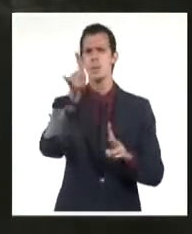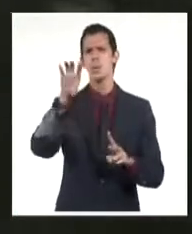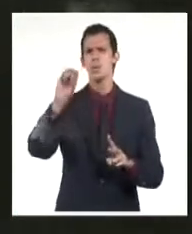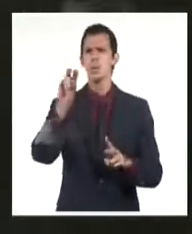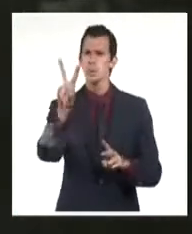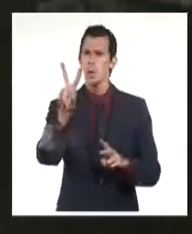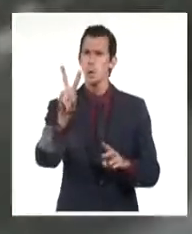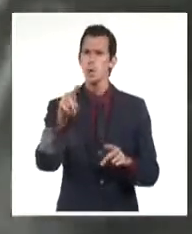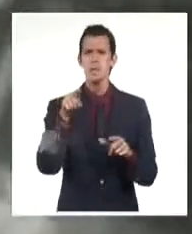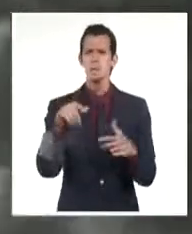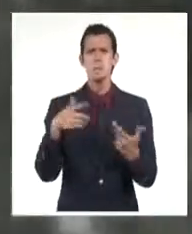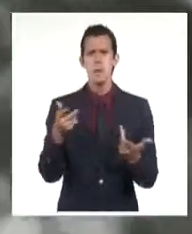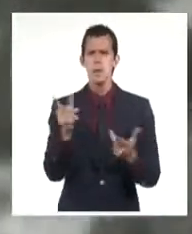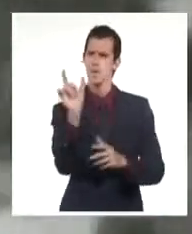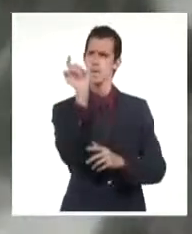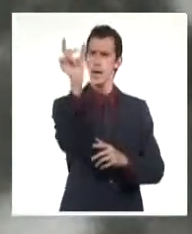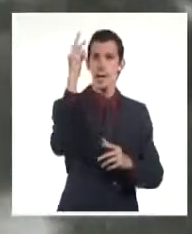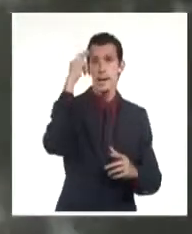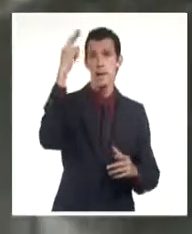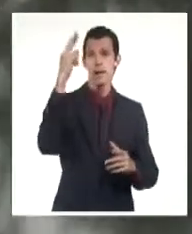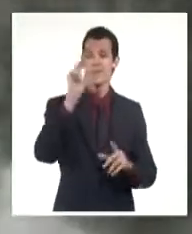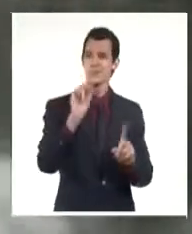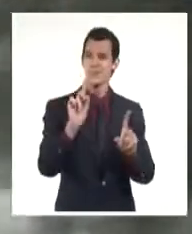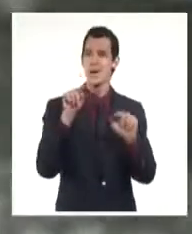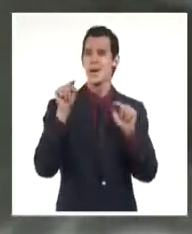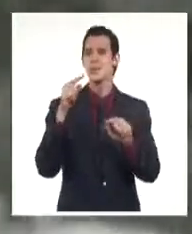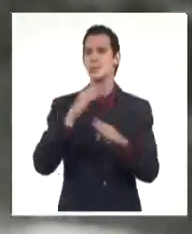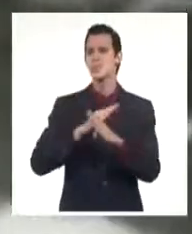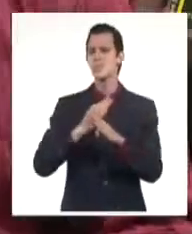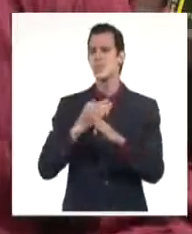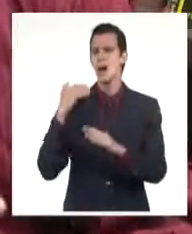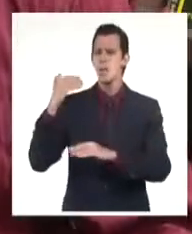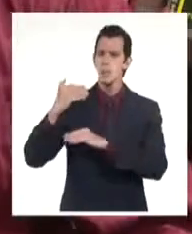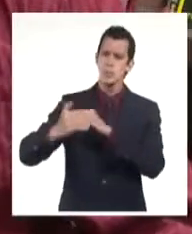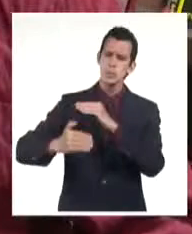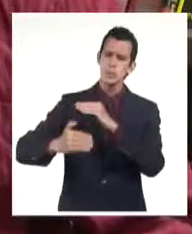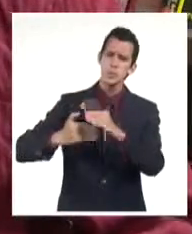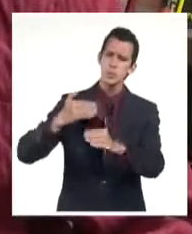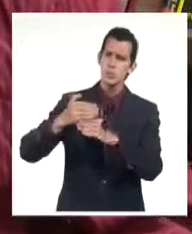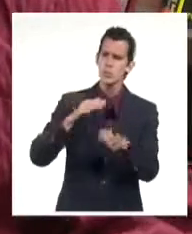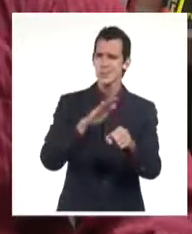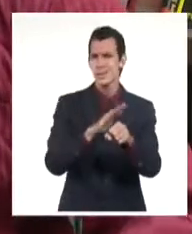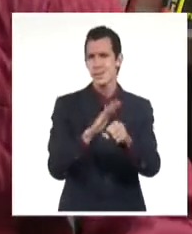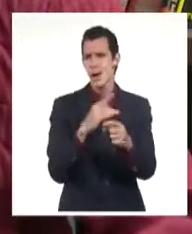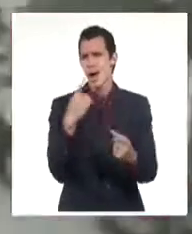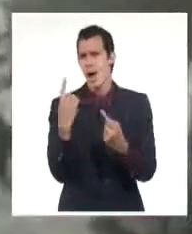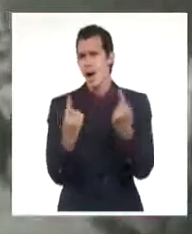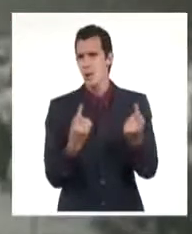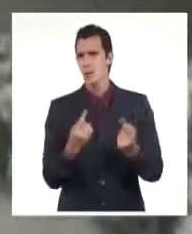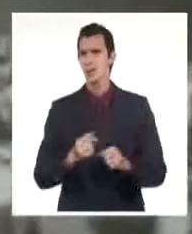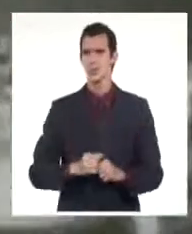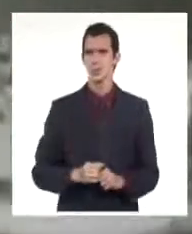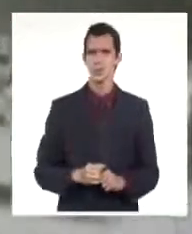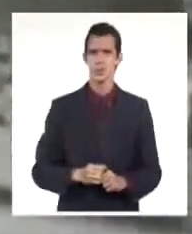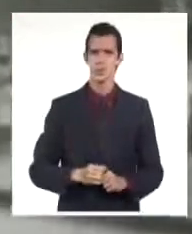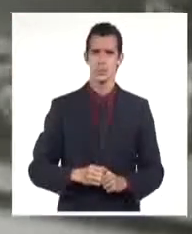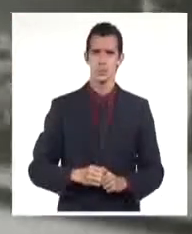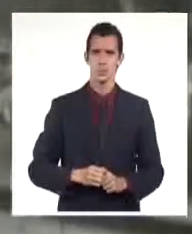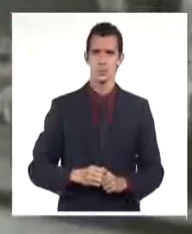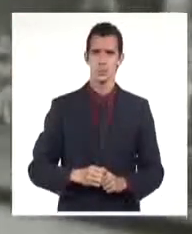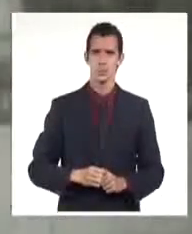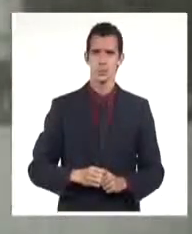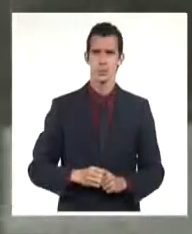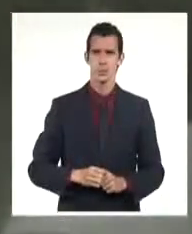de expansión imperial y, por otra parte, un proceso de liberación anticolonial. A las 12 horas